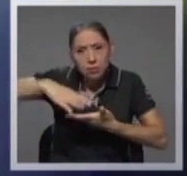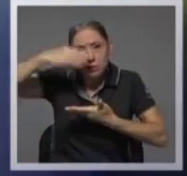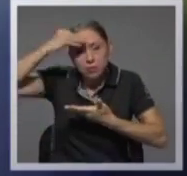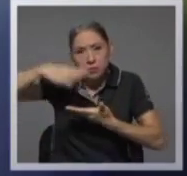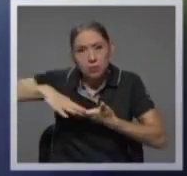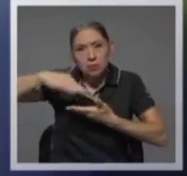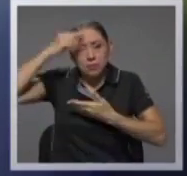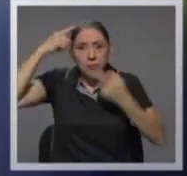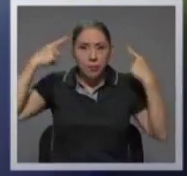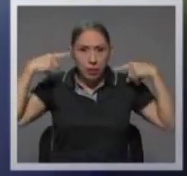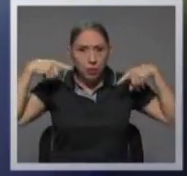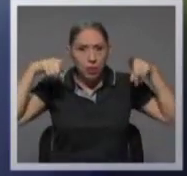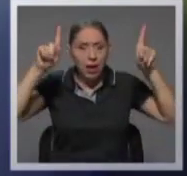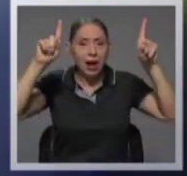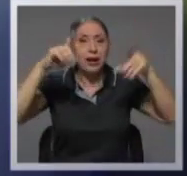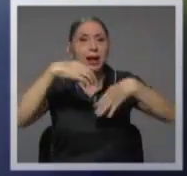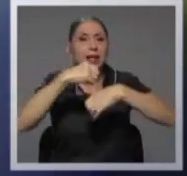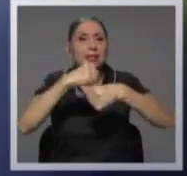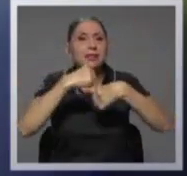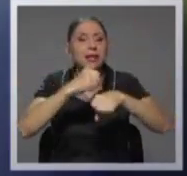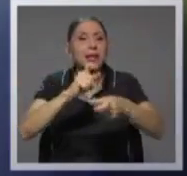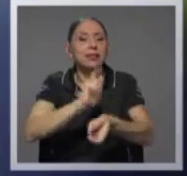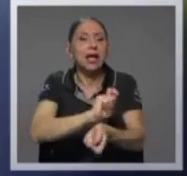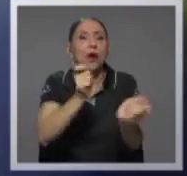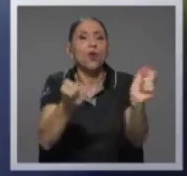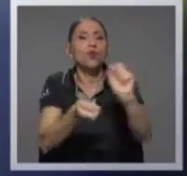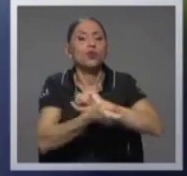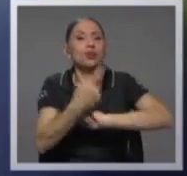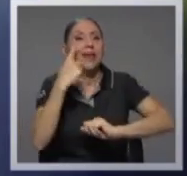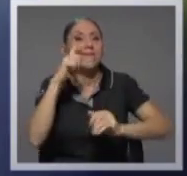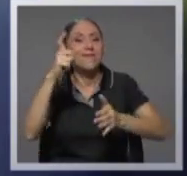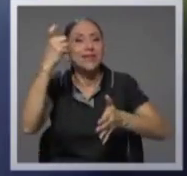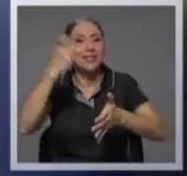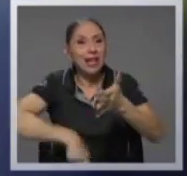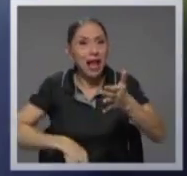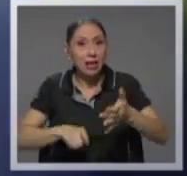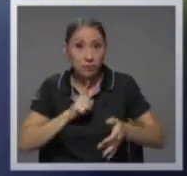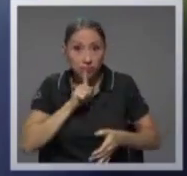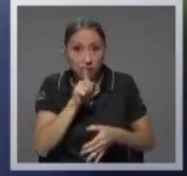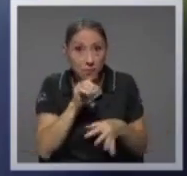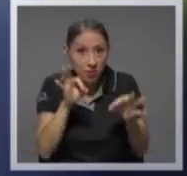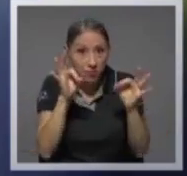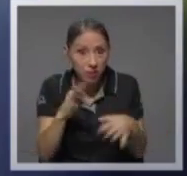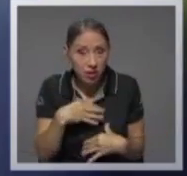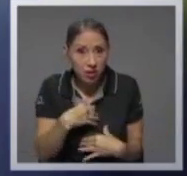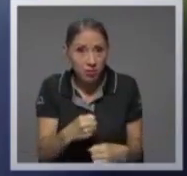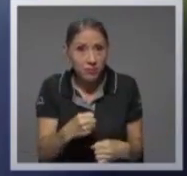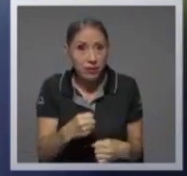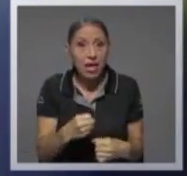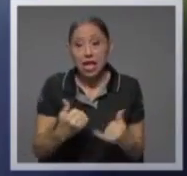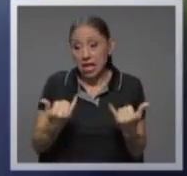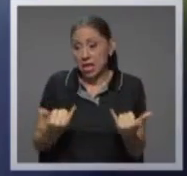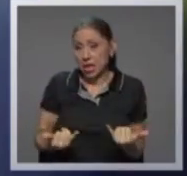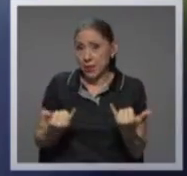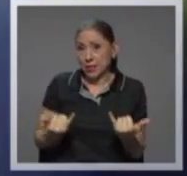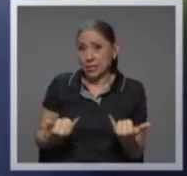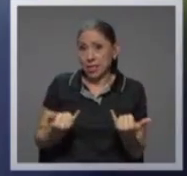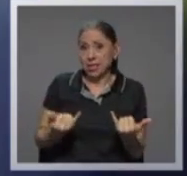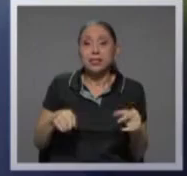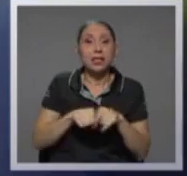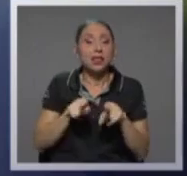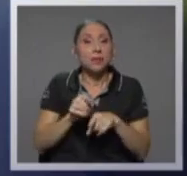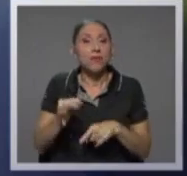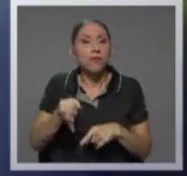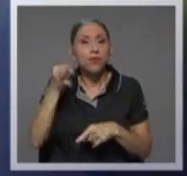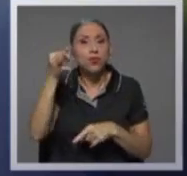este ajuste fiscal creíble y lograr que las presentes y las futuras generaciones puedan